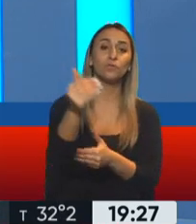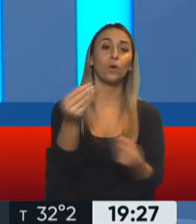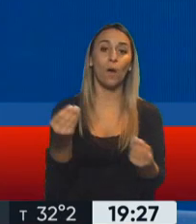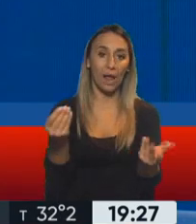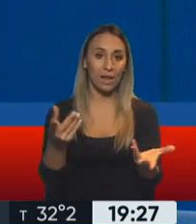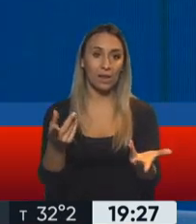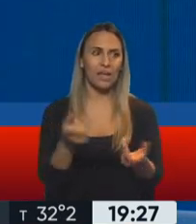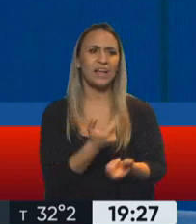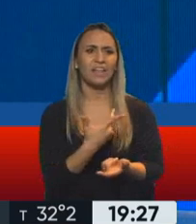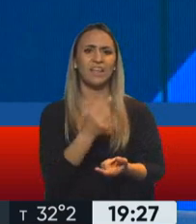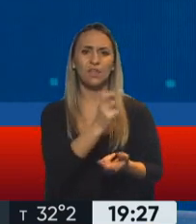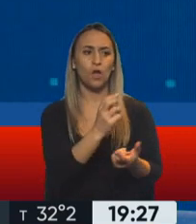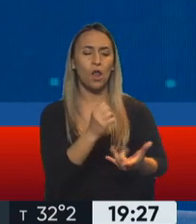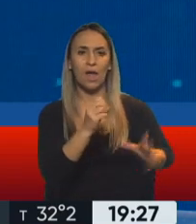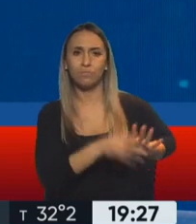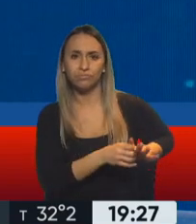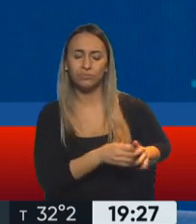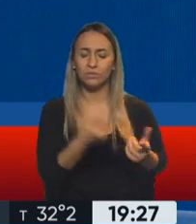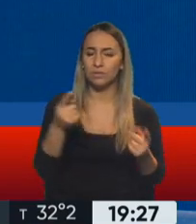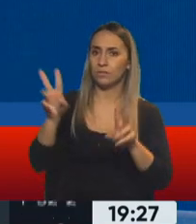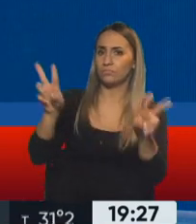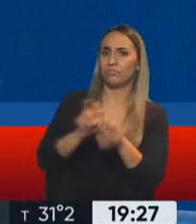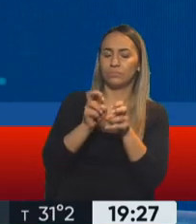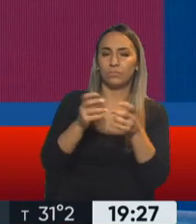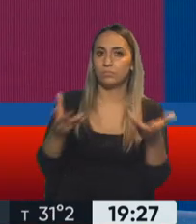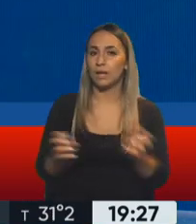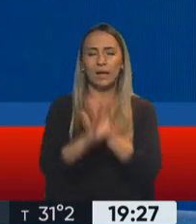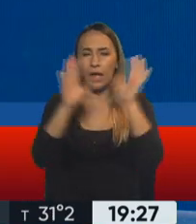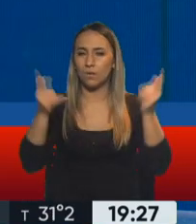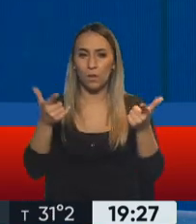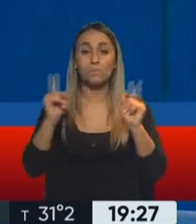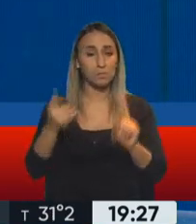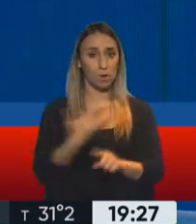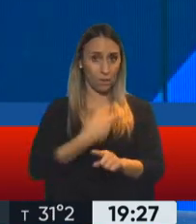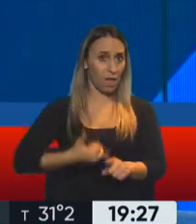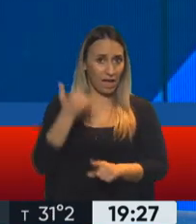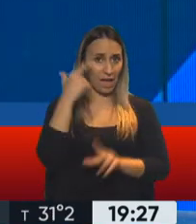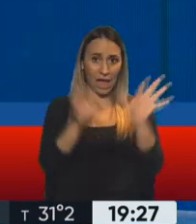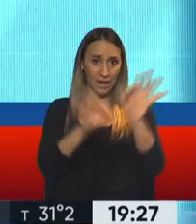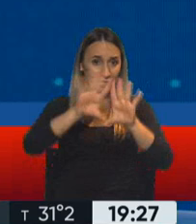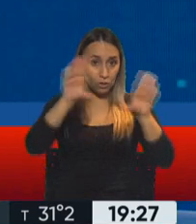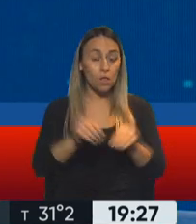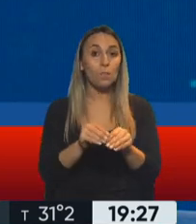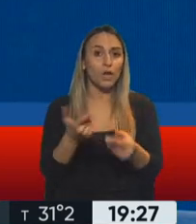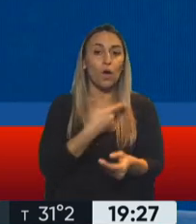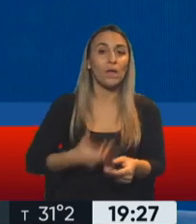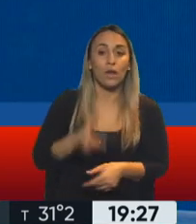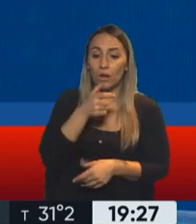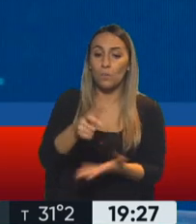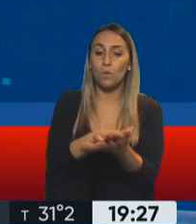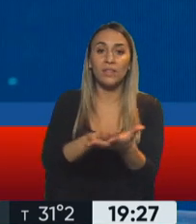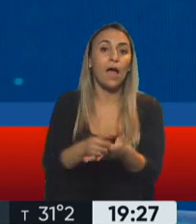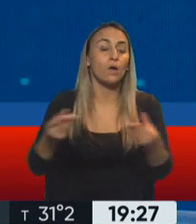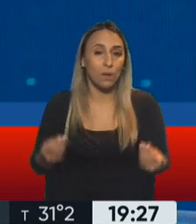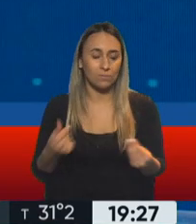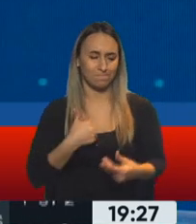es tan clara. Y en términos generales, el gobierno hace este mismo diagnóstico, sí. pero la pregunta es, ¿cuál es la respuesta? Tiene que haber, uno tiene